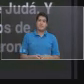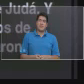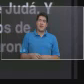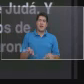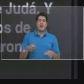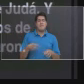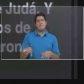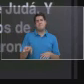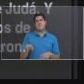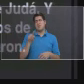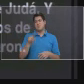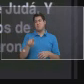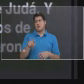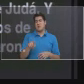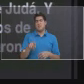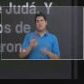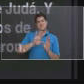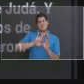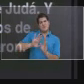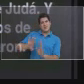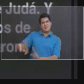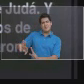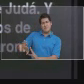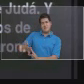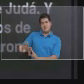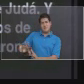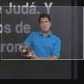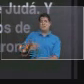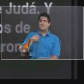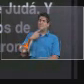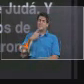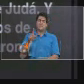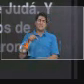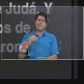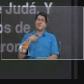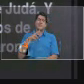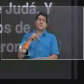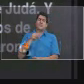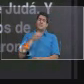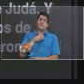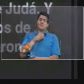Pero entonces ellos vinieron y despreciaron eso. No, yo no quiero estar en Belén.